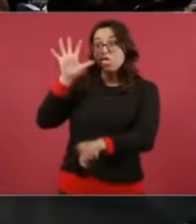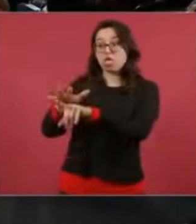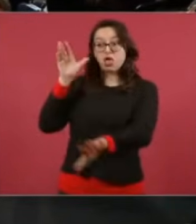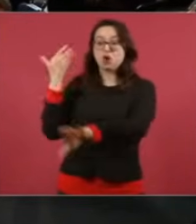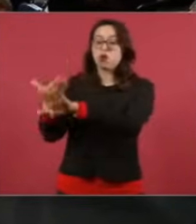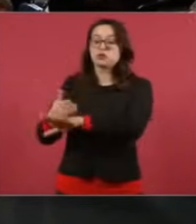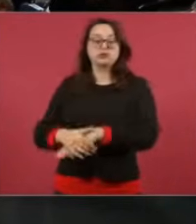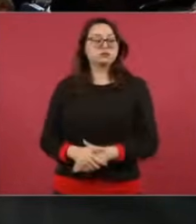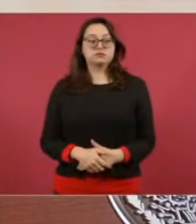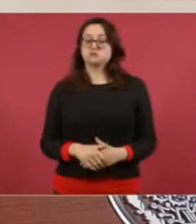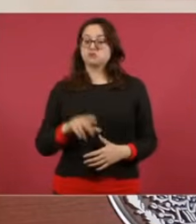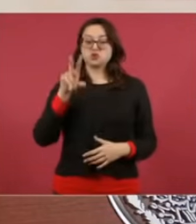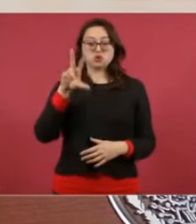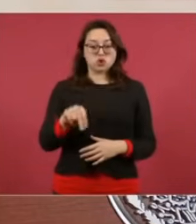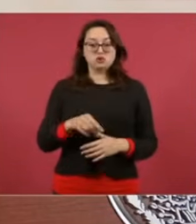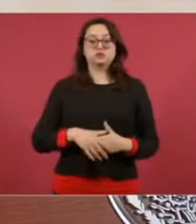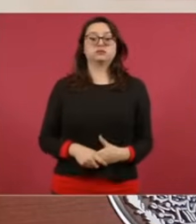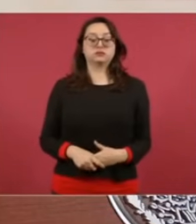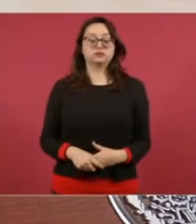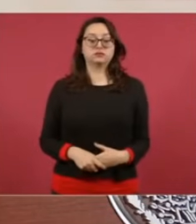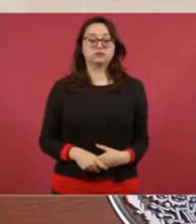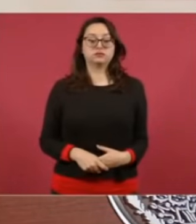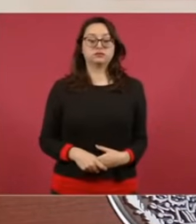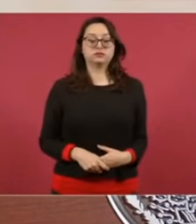Sí. Y luego le dijo: